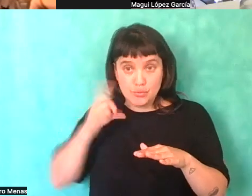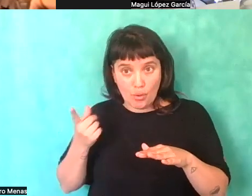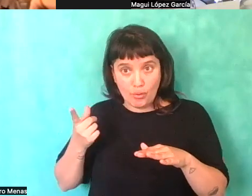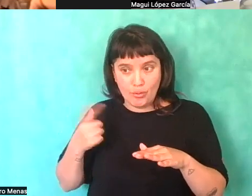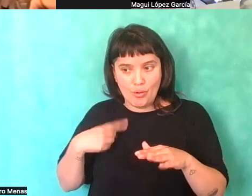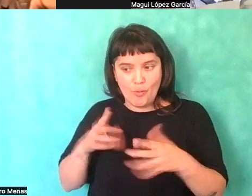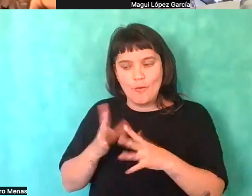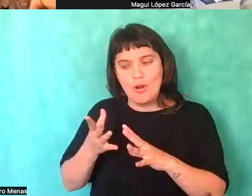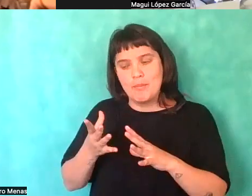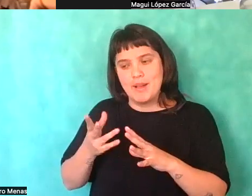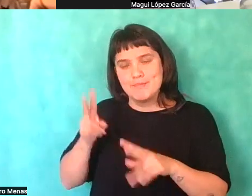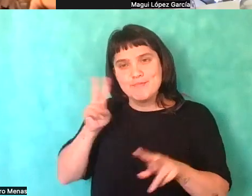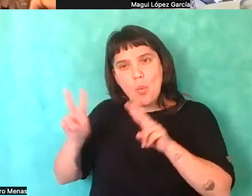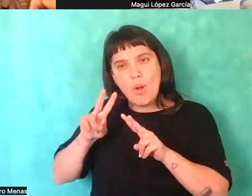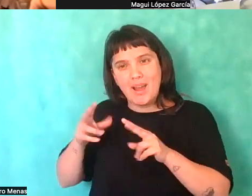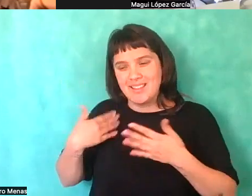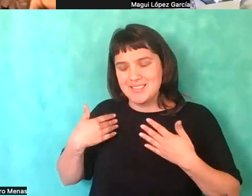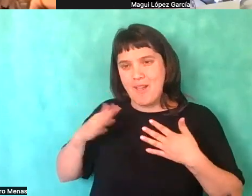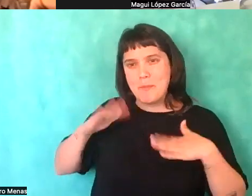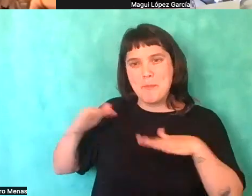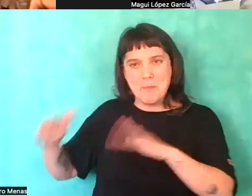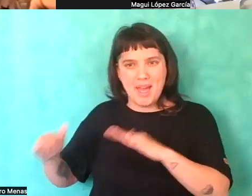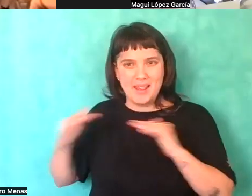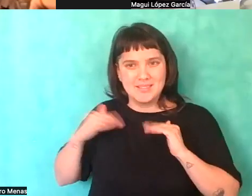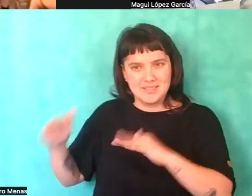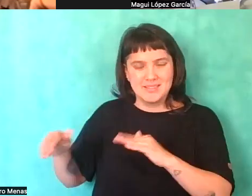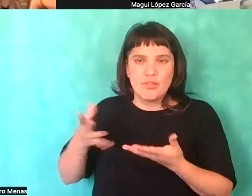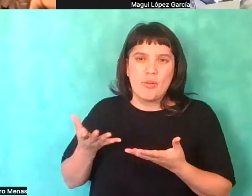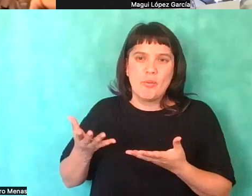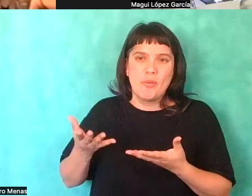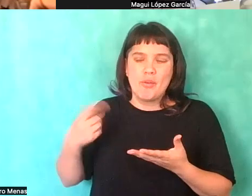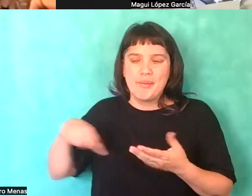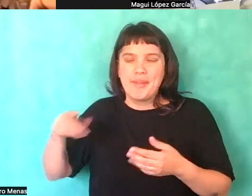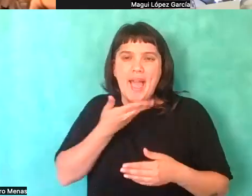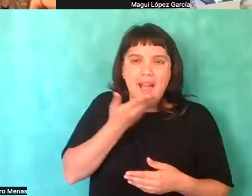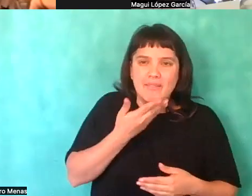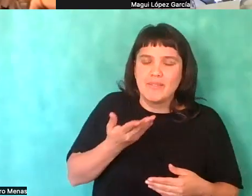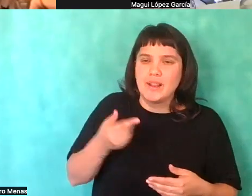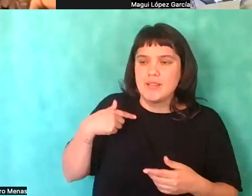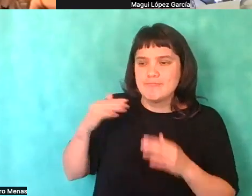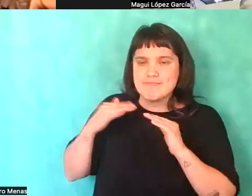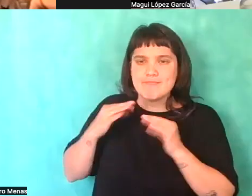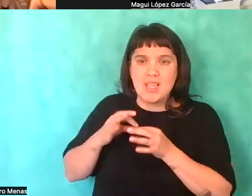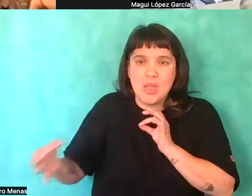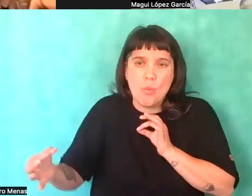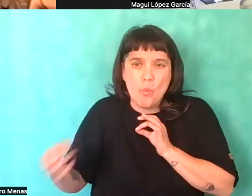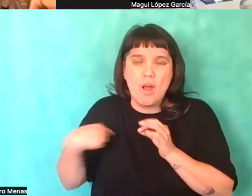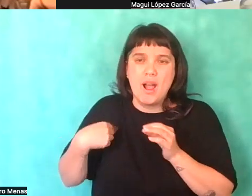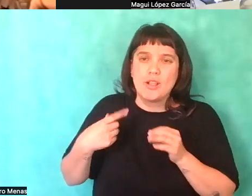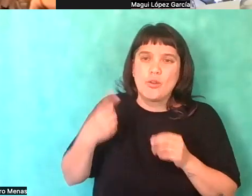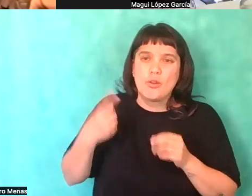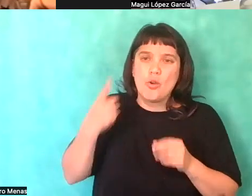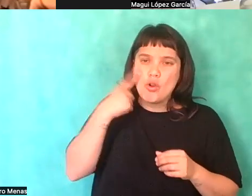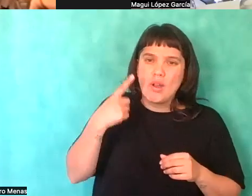¿sí? Entonces como, bueno, que hable igual que yo, que conozca la lengua, que es mi lengua, entonces hay una resistencia